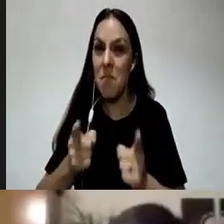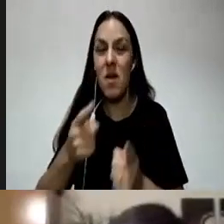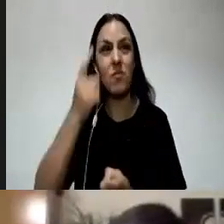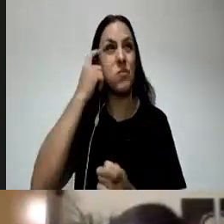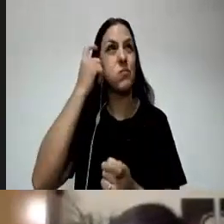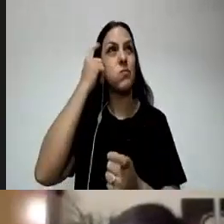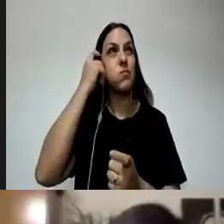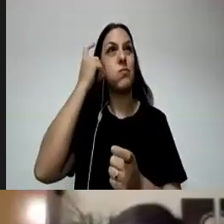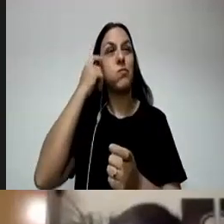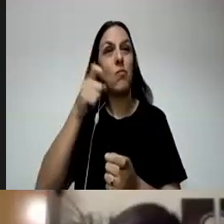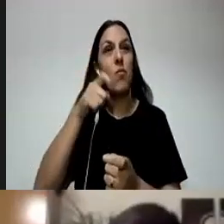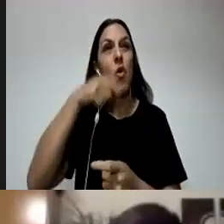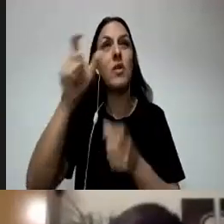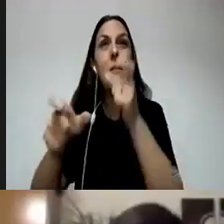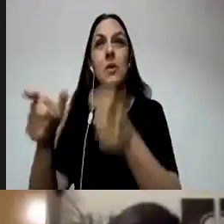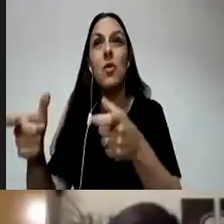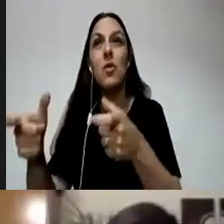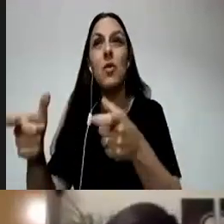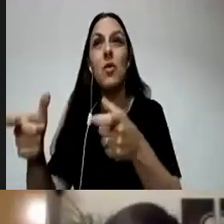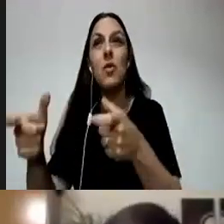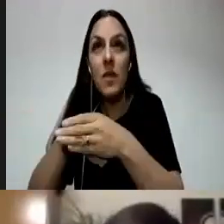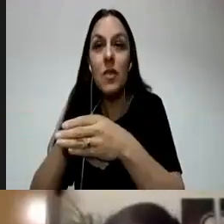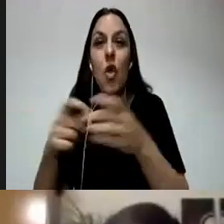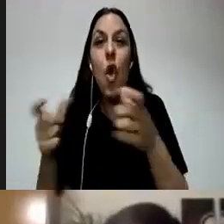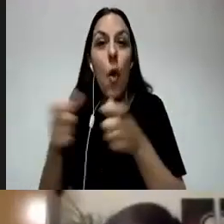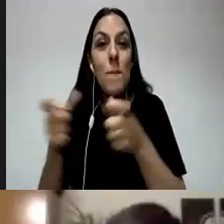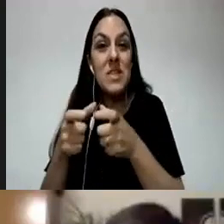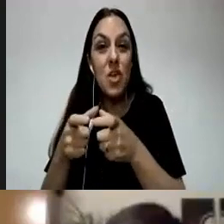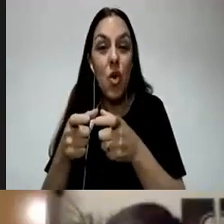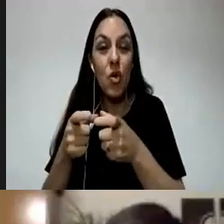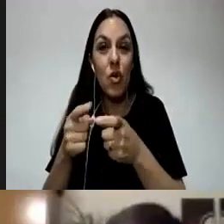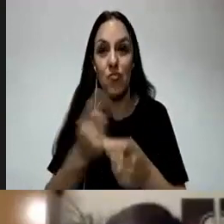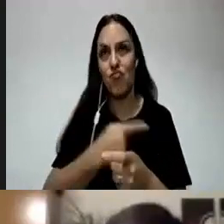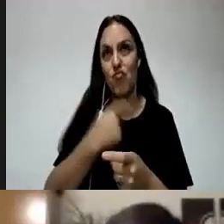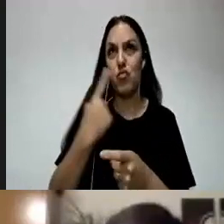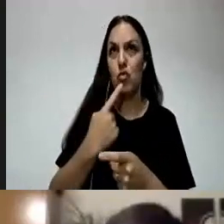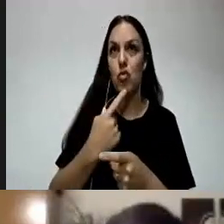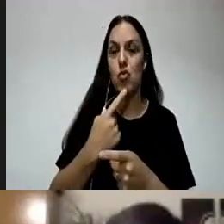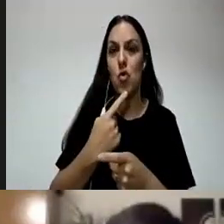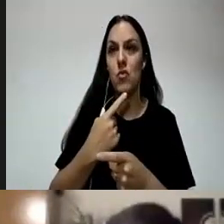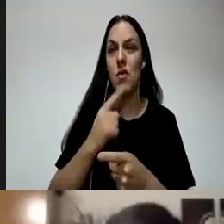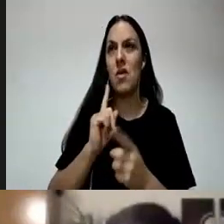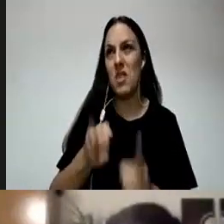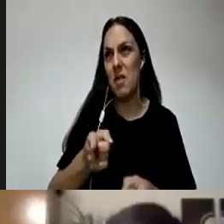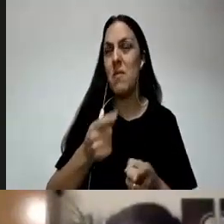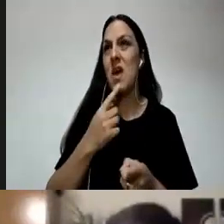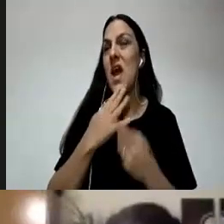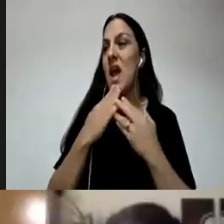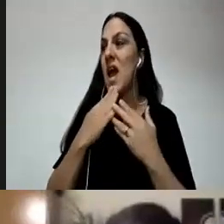integrantes de la comisión. Y en nuestro caso en particular, la verdad es que agradezco también la